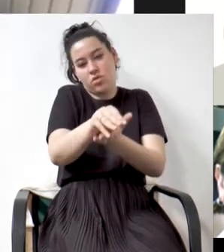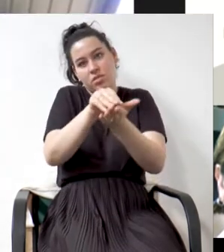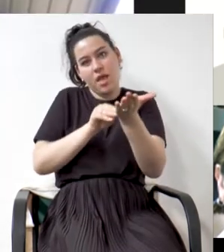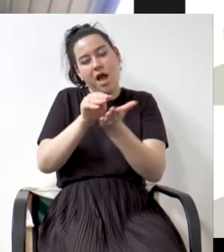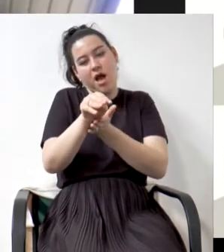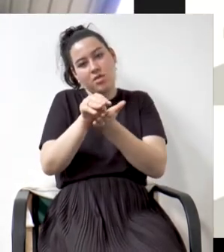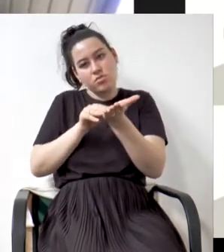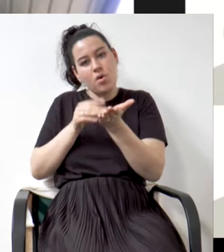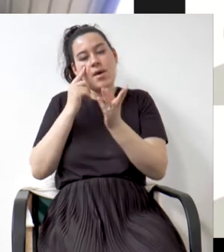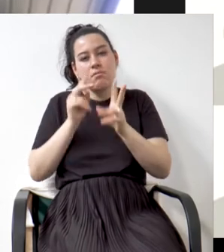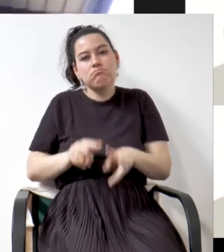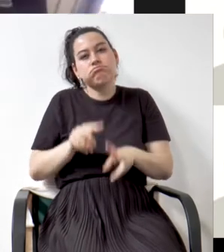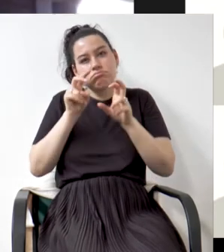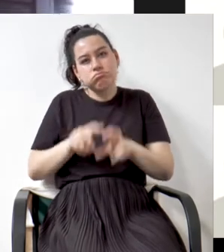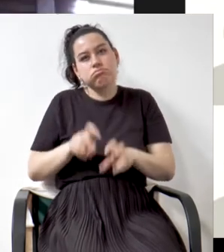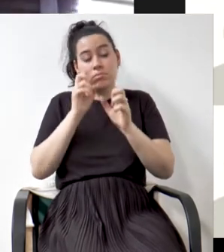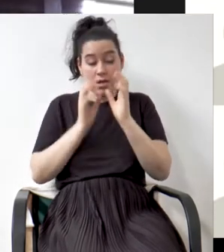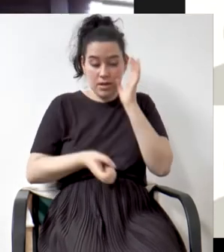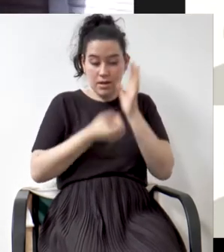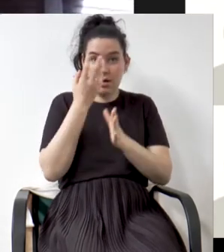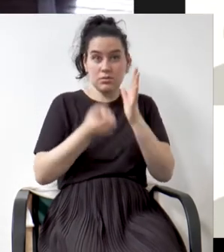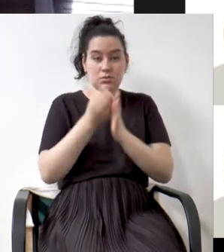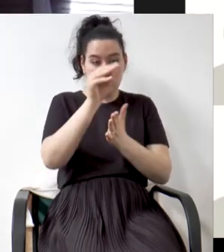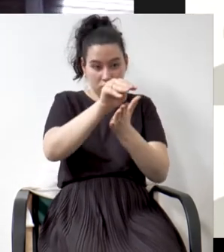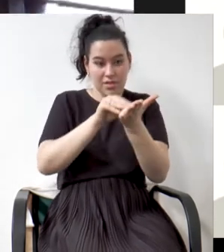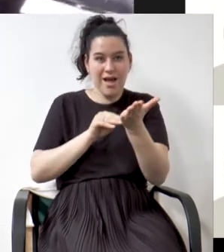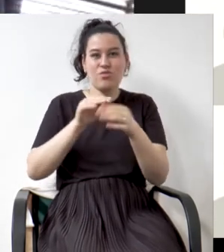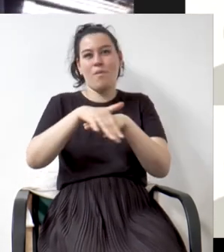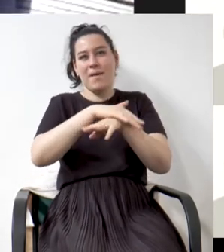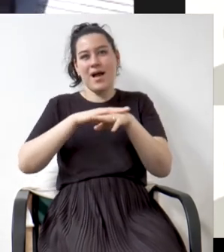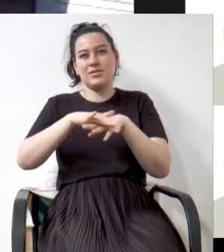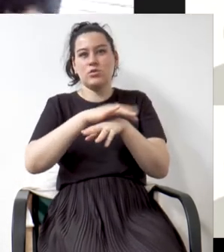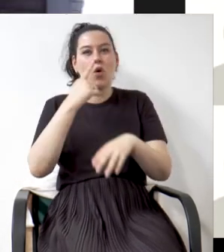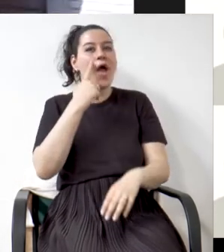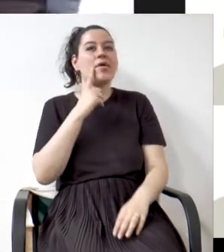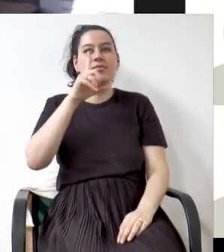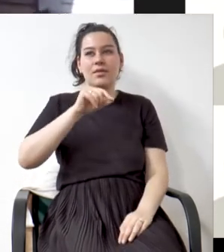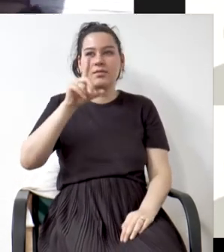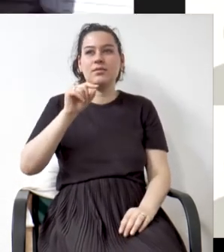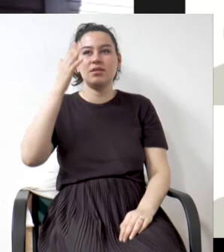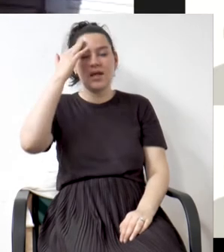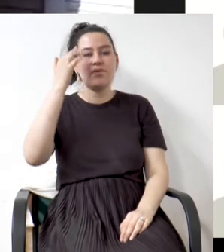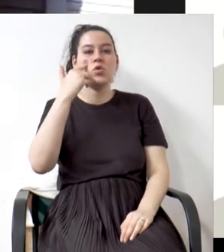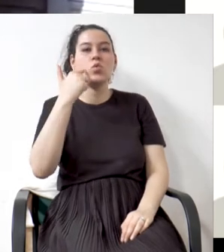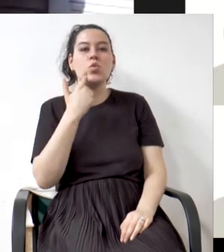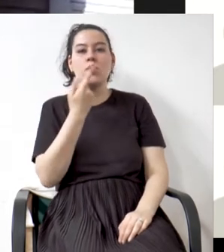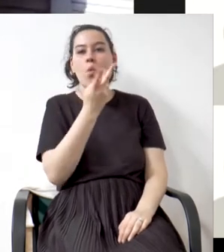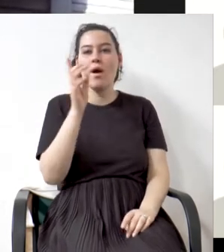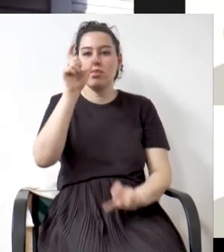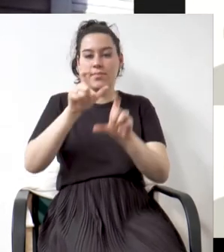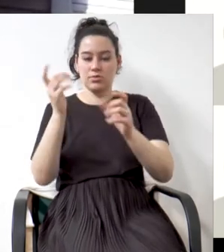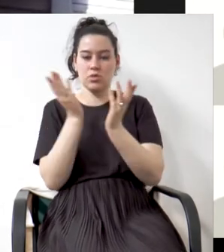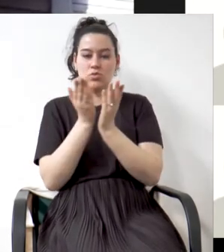para diagnosticar, y no solamente la generación de datos, de estadísticas básicas y de saber el número de estudiantes, sino